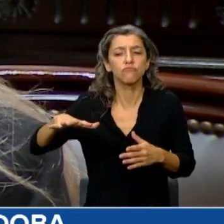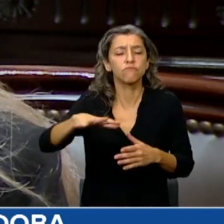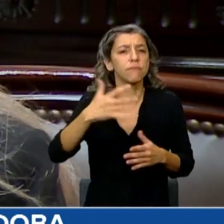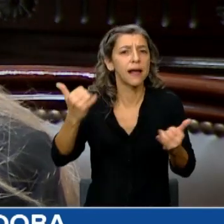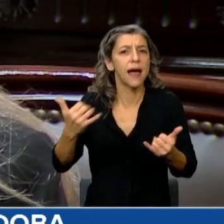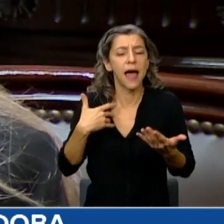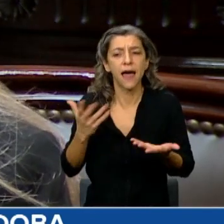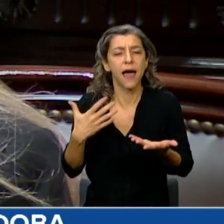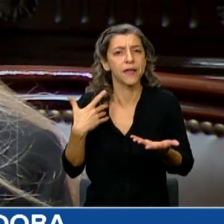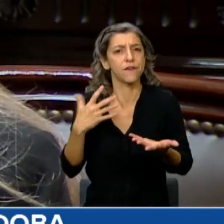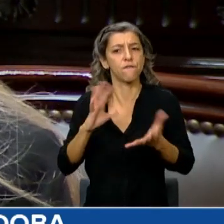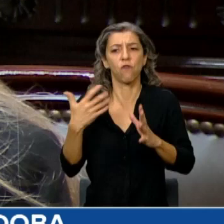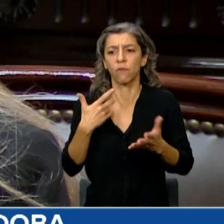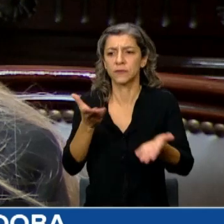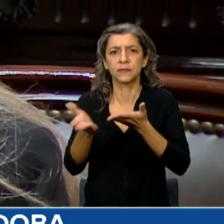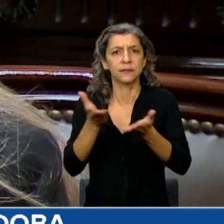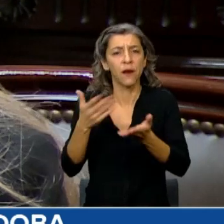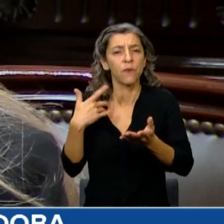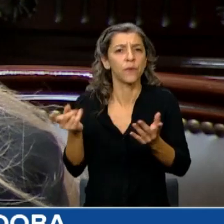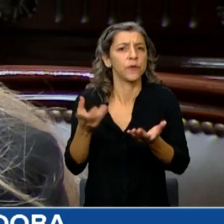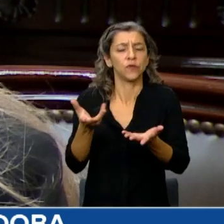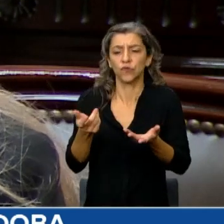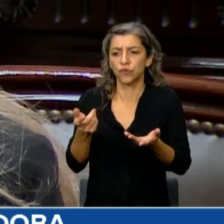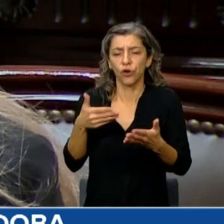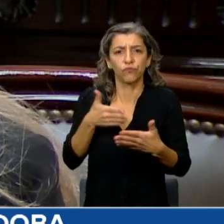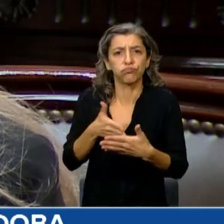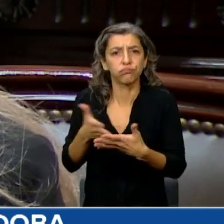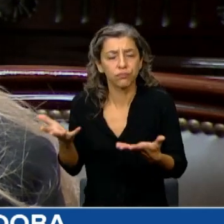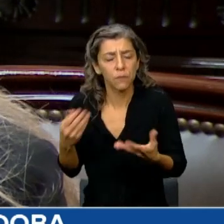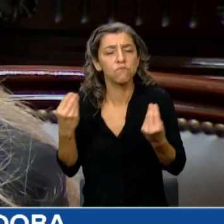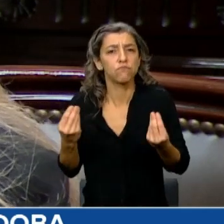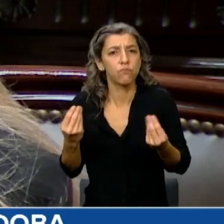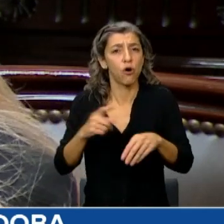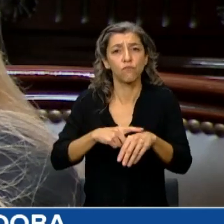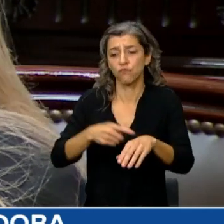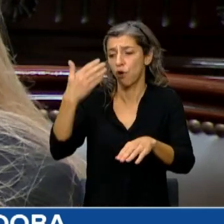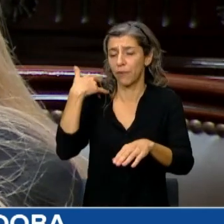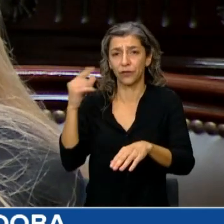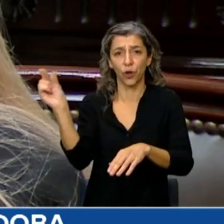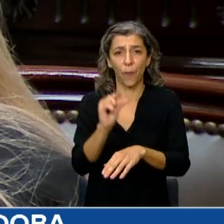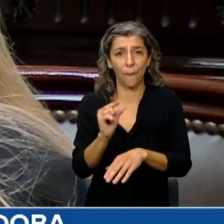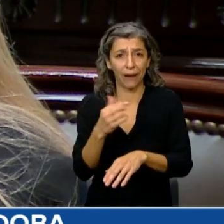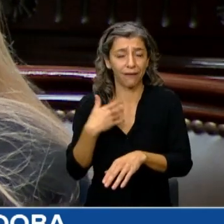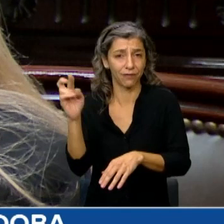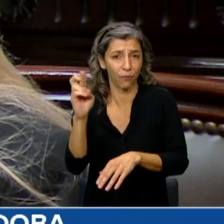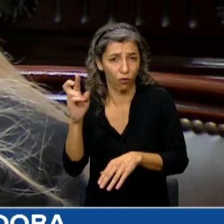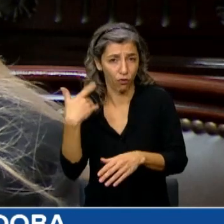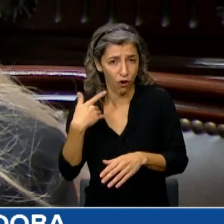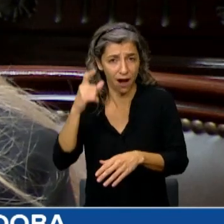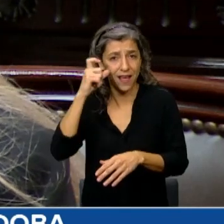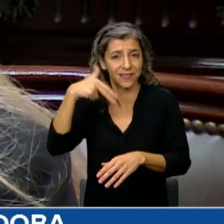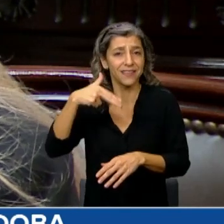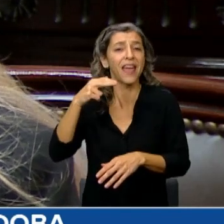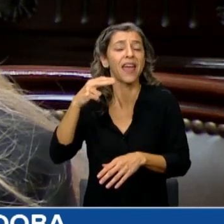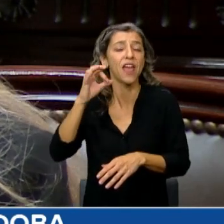de algunas provincias de nuestro país, porque tomaron préstamos en dólares de Lenosa